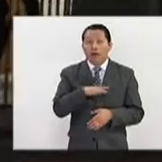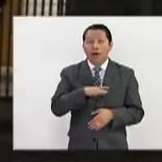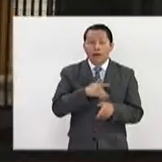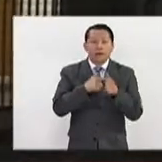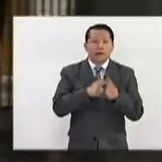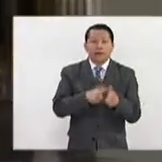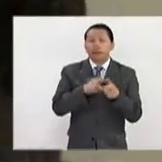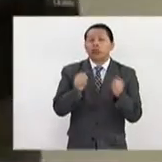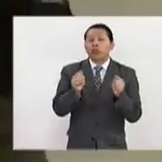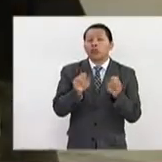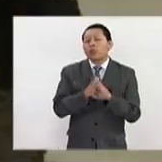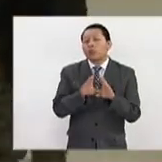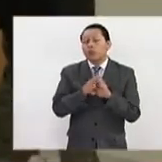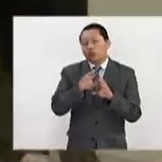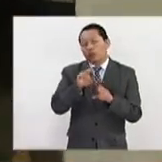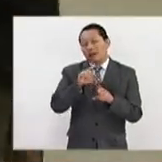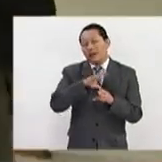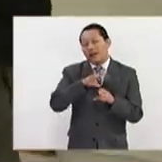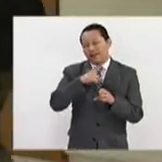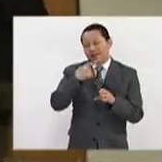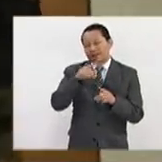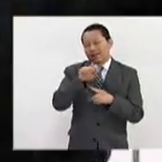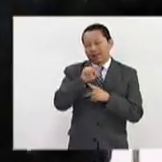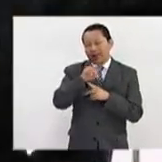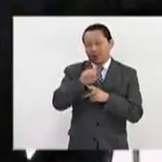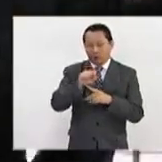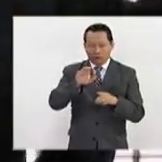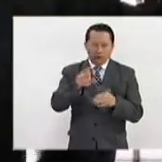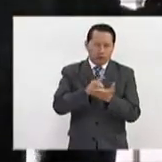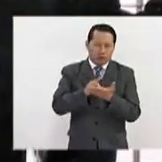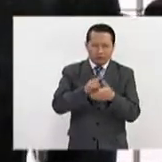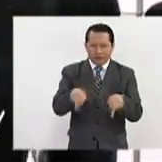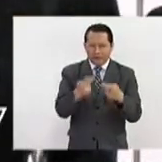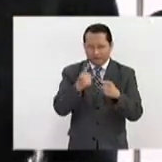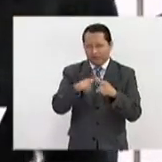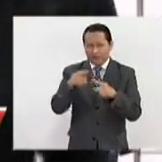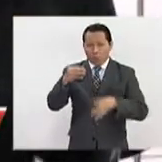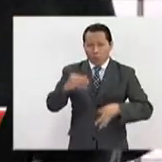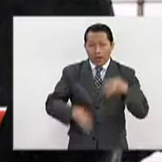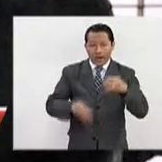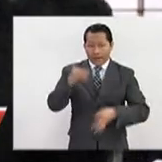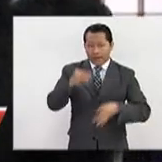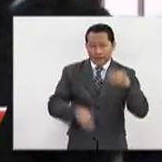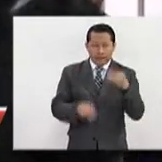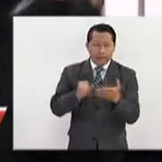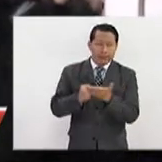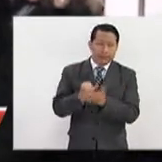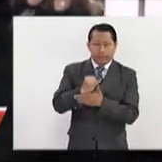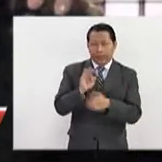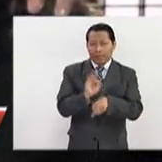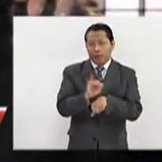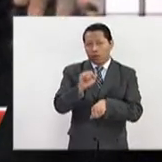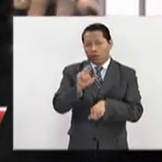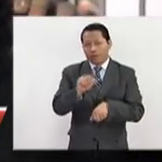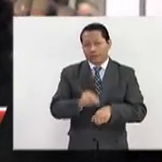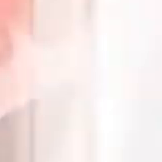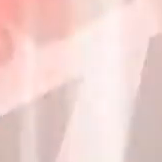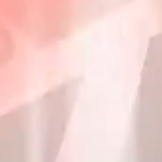por delitos contra la salud hasta el próximo 9 de noviembre, cuando un juez defina si procede o no el amparo.